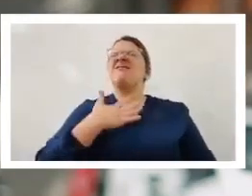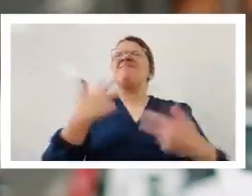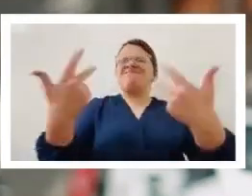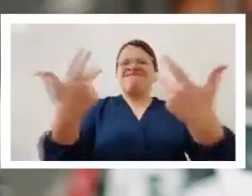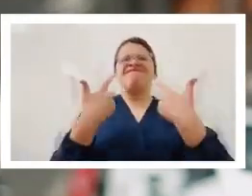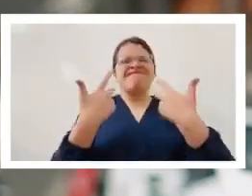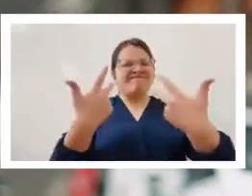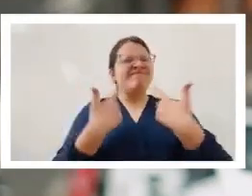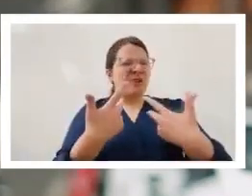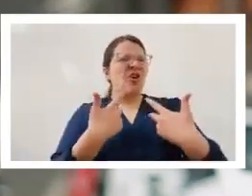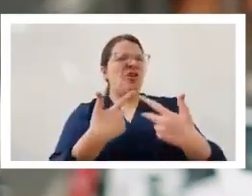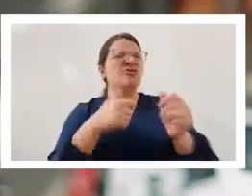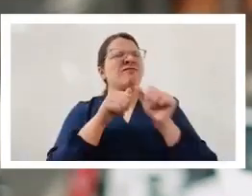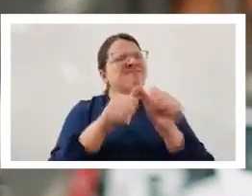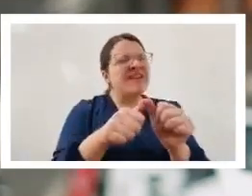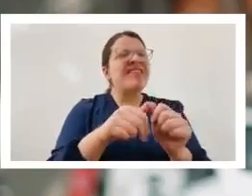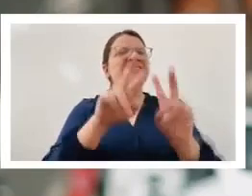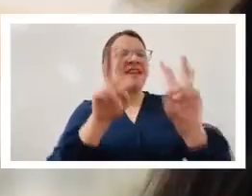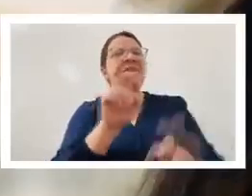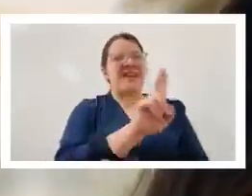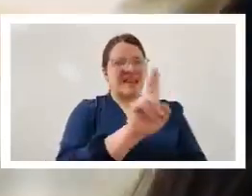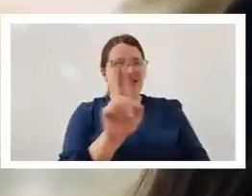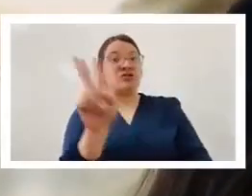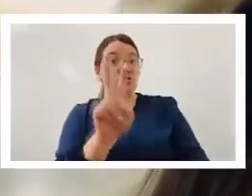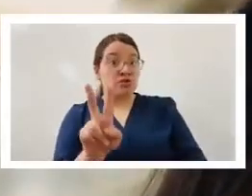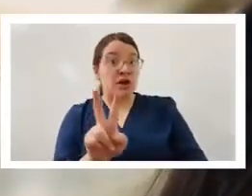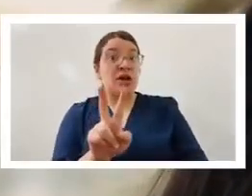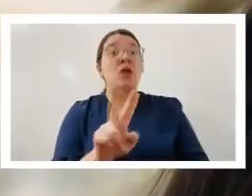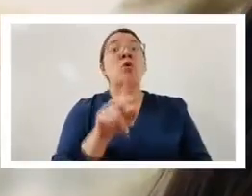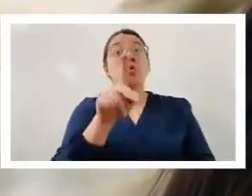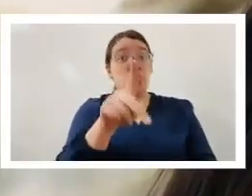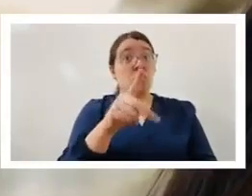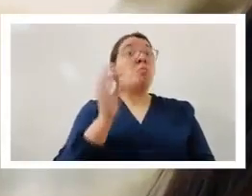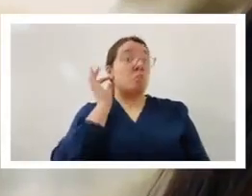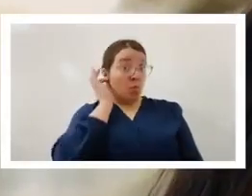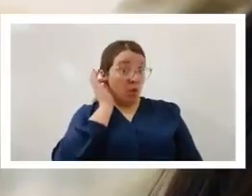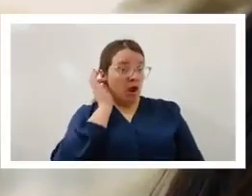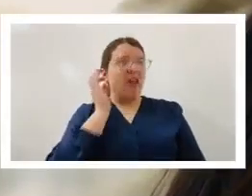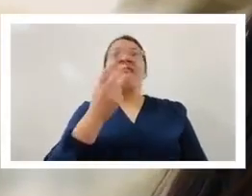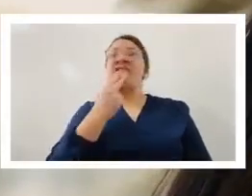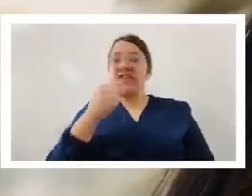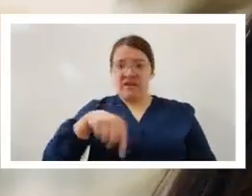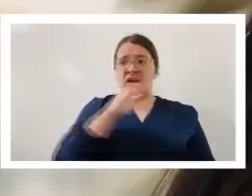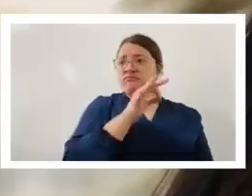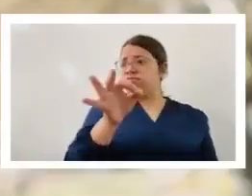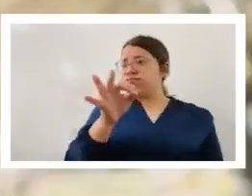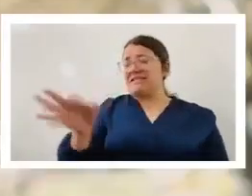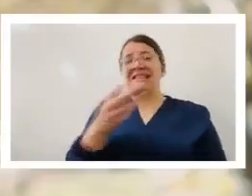lo veíamos tan latente como lo vimos ahora. Hoy a nuestro centro llegan personas